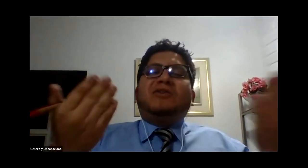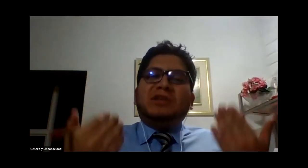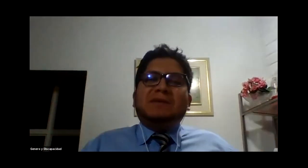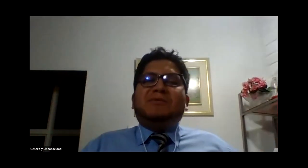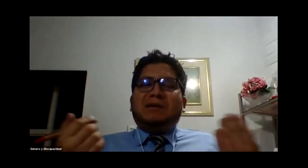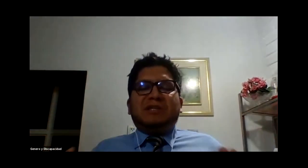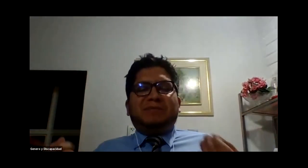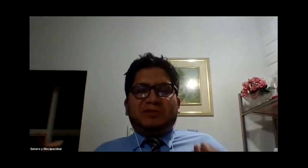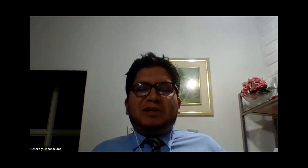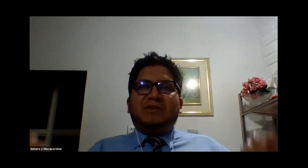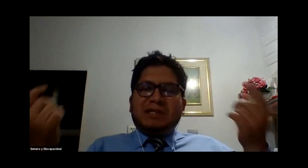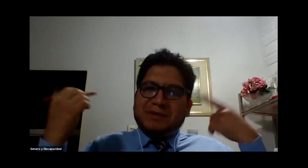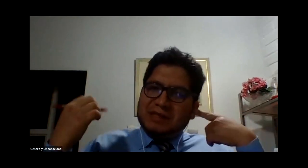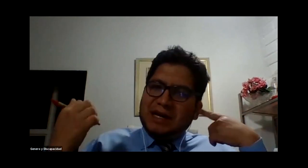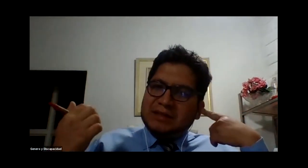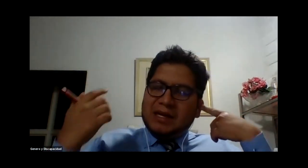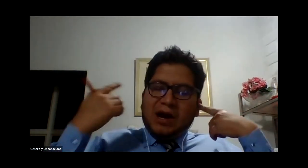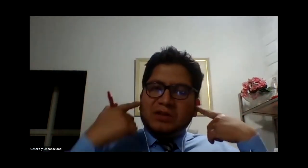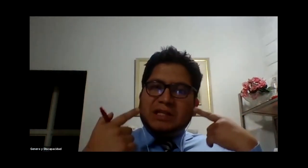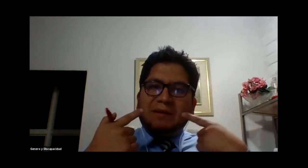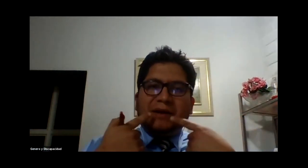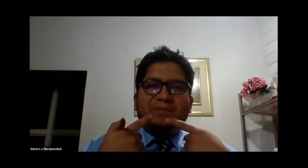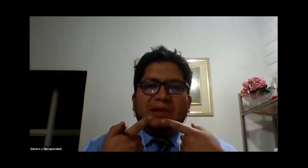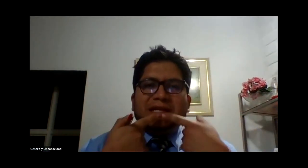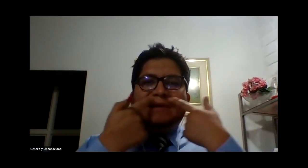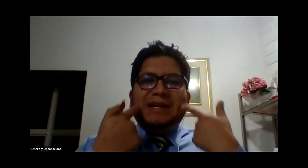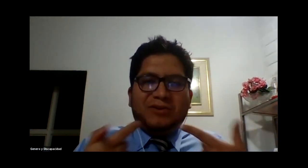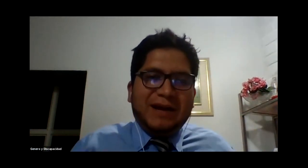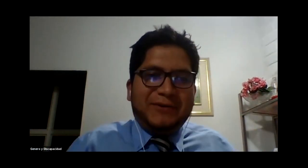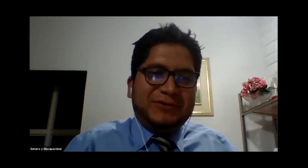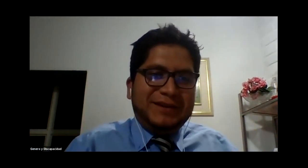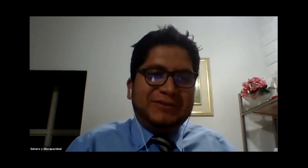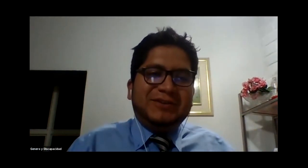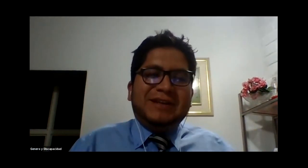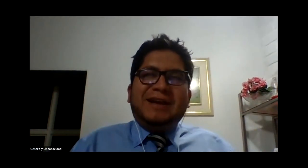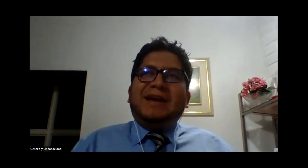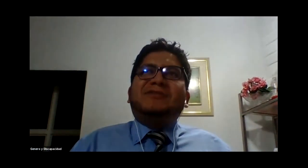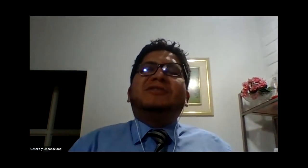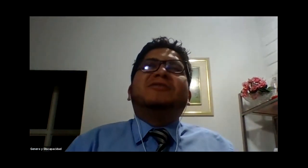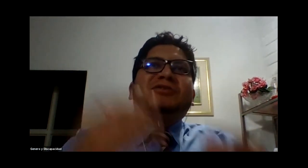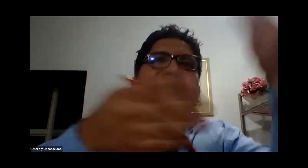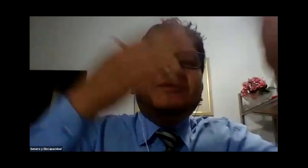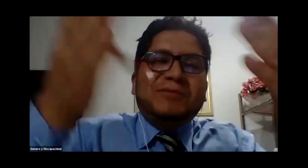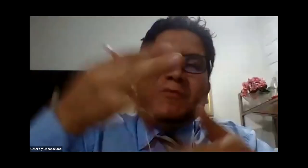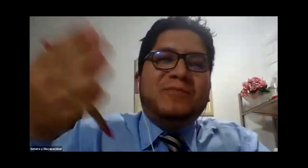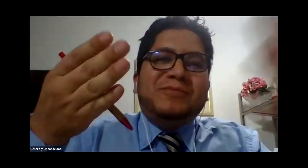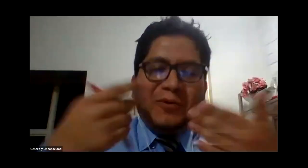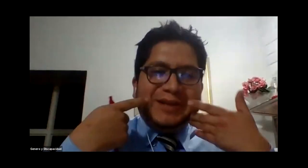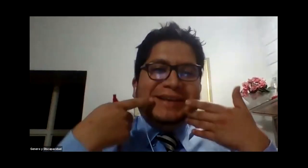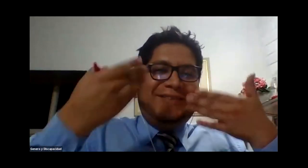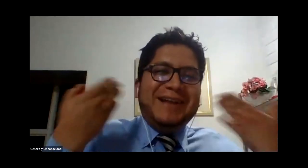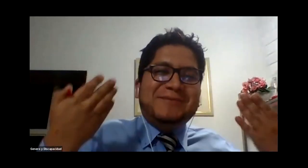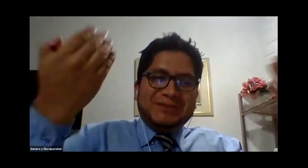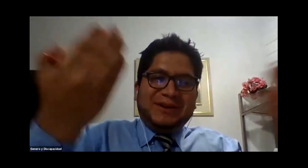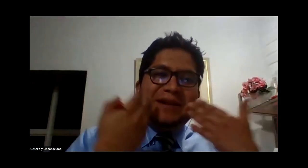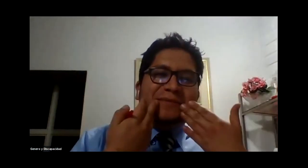y recordemos que muchas personas con discapacidad auditiva saben leer los labios entonces entonces nosotros tenemos no